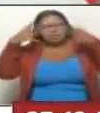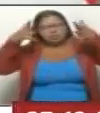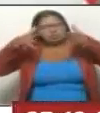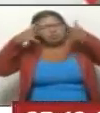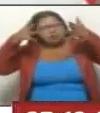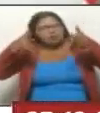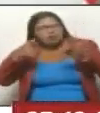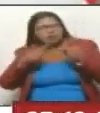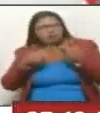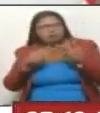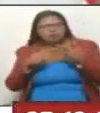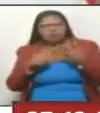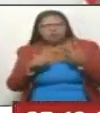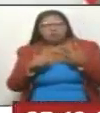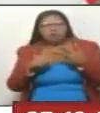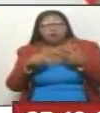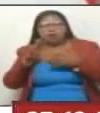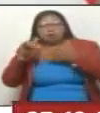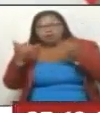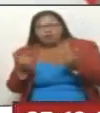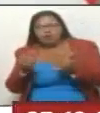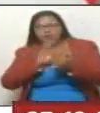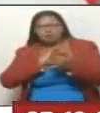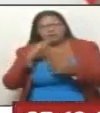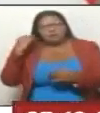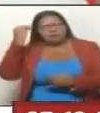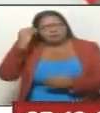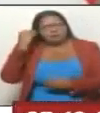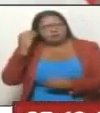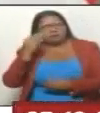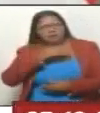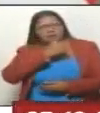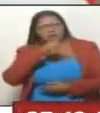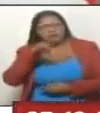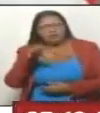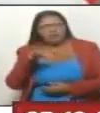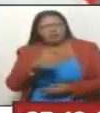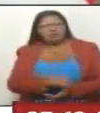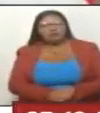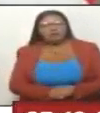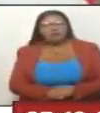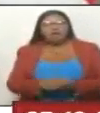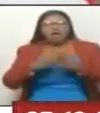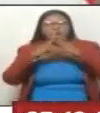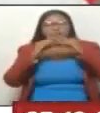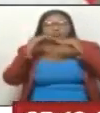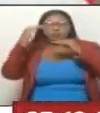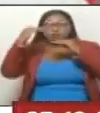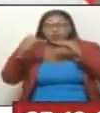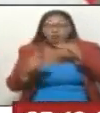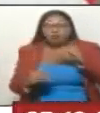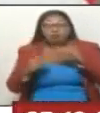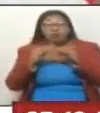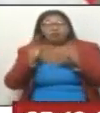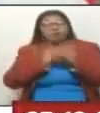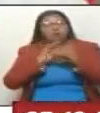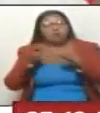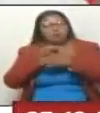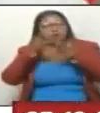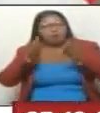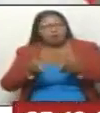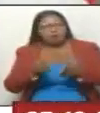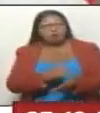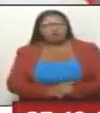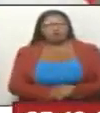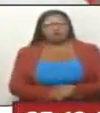asesoramiento, no vinculante sus opiniones al jefe del Estado, sino a todos los niveles del gobierno, desde